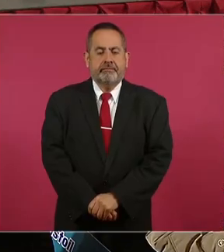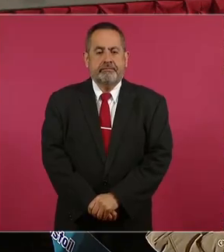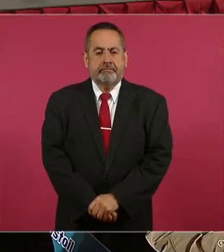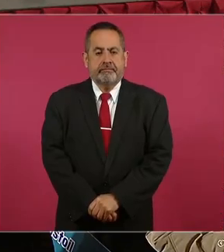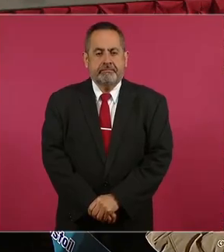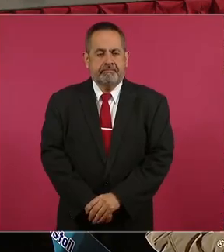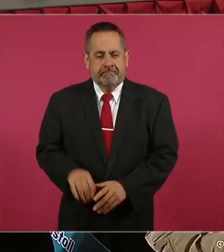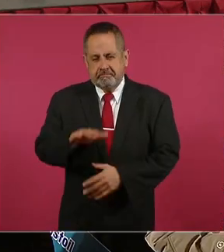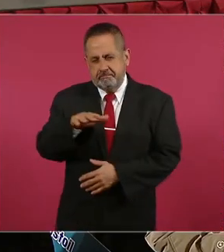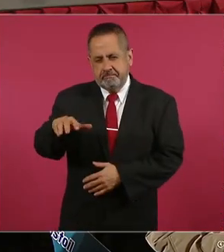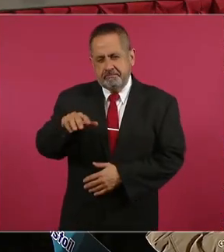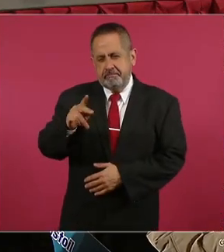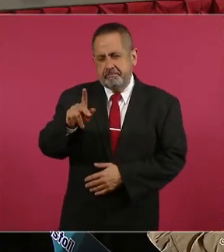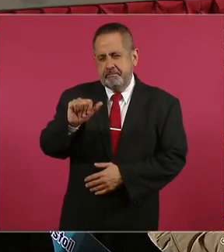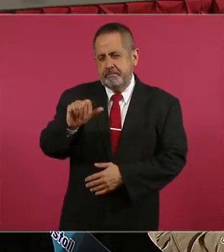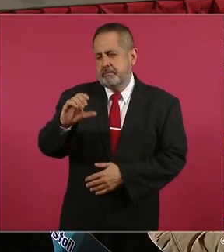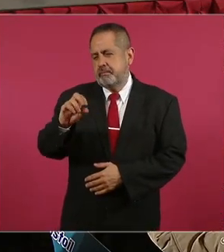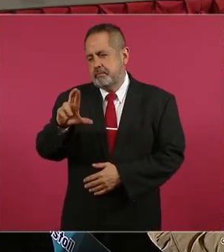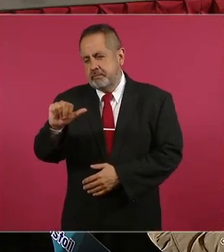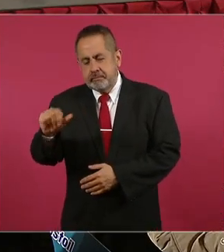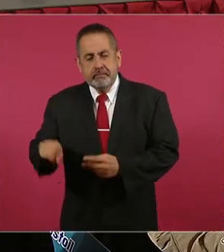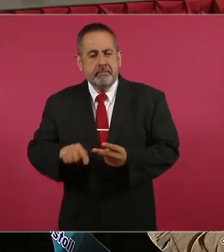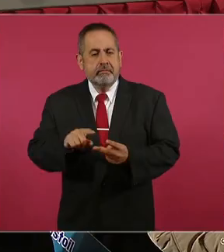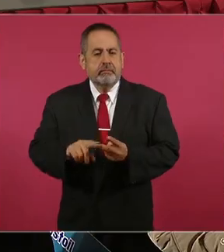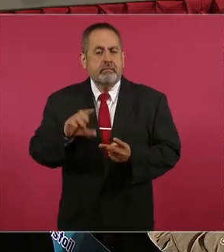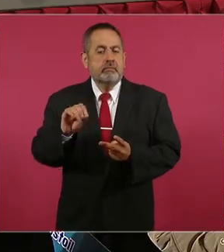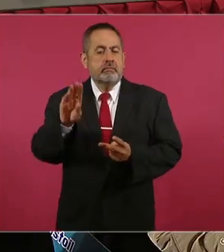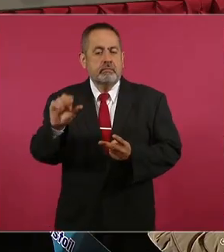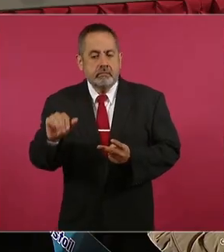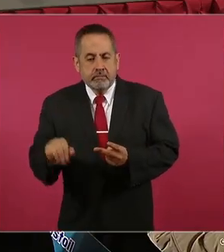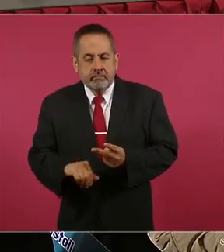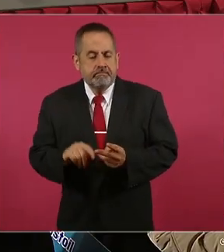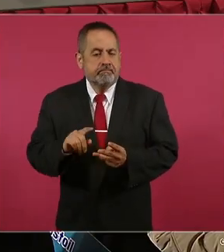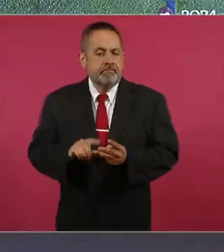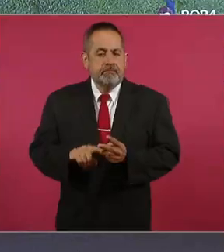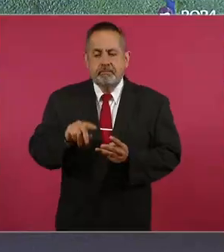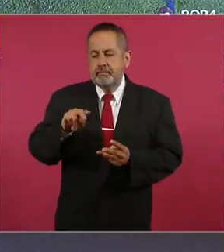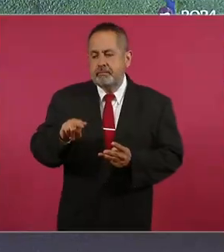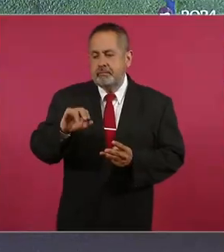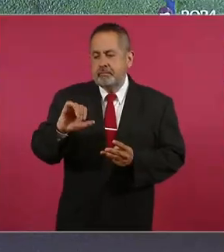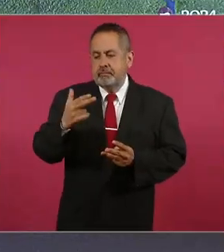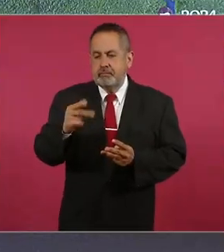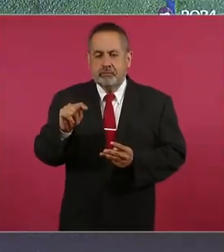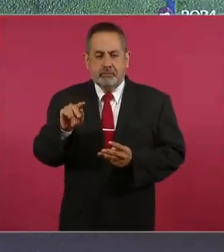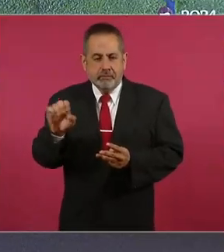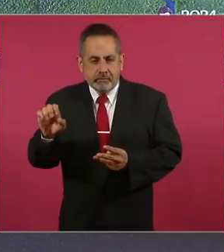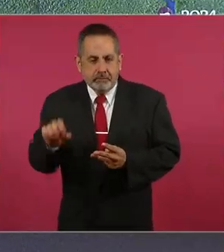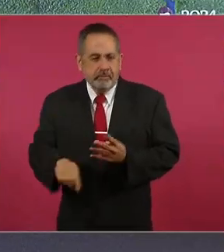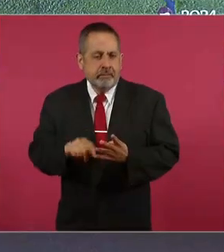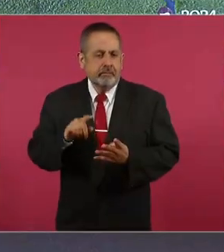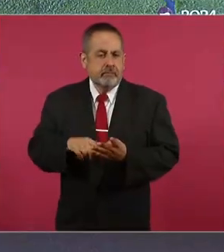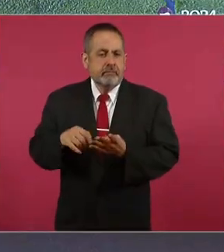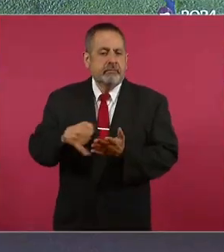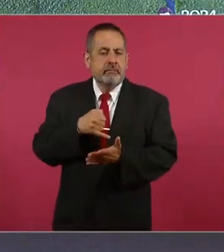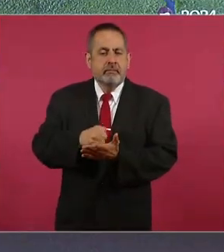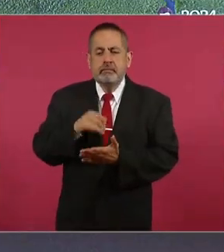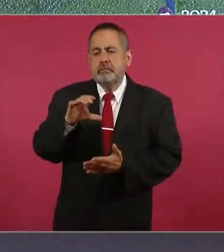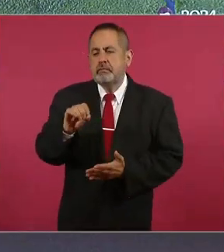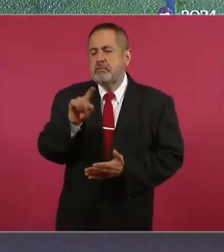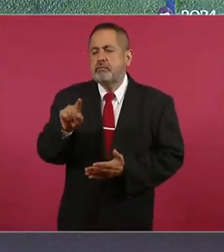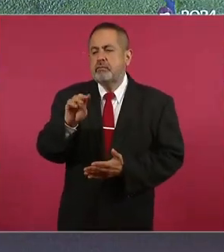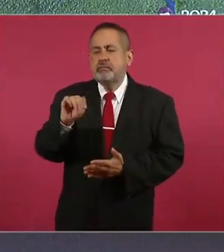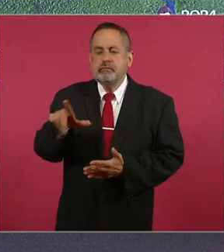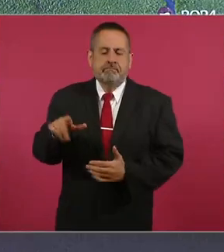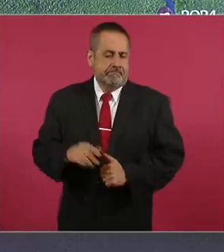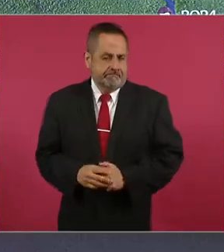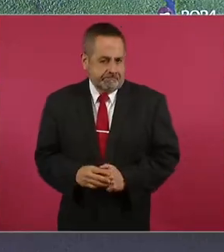el Mirador Playa Coral, la zona arqueológica de Cobá, la Laguna Nichupté y pues la maravillosa isla de Cozumel.